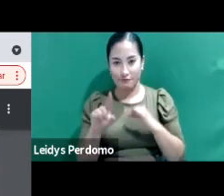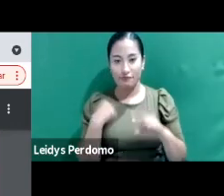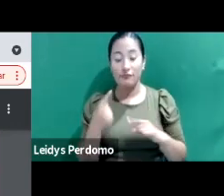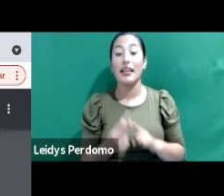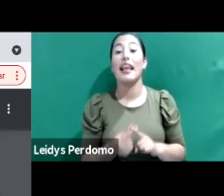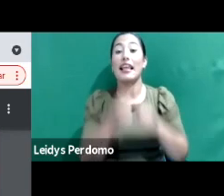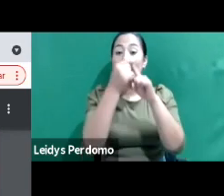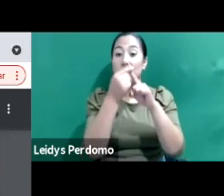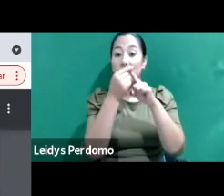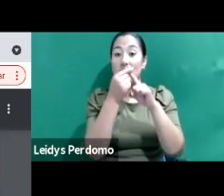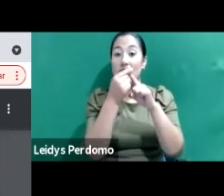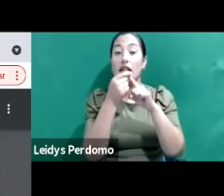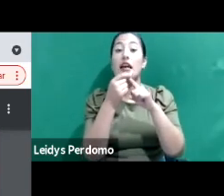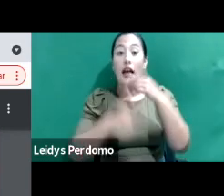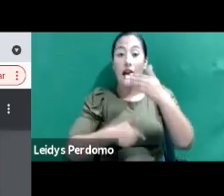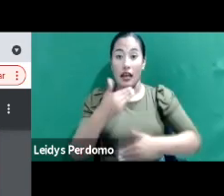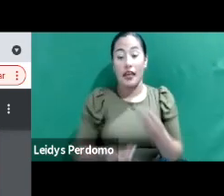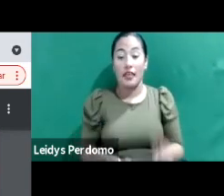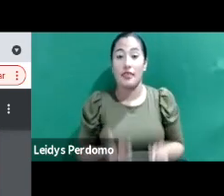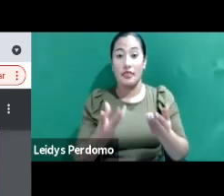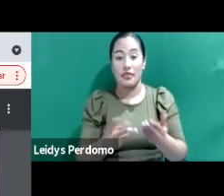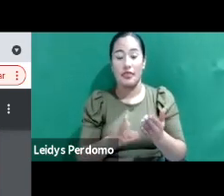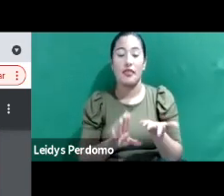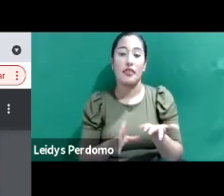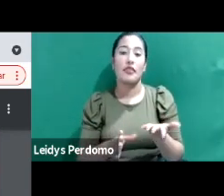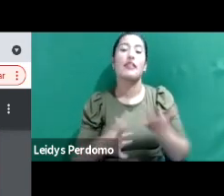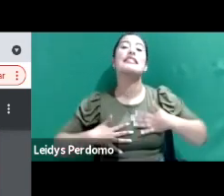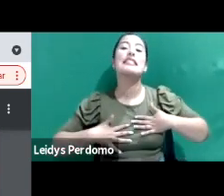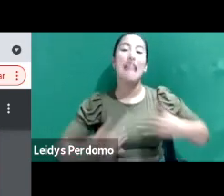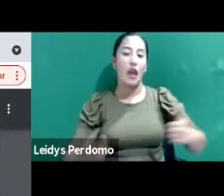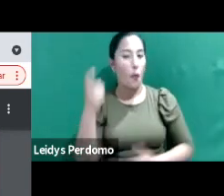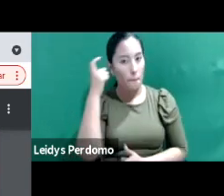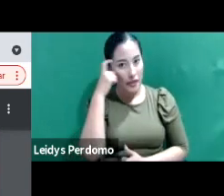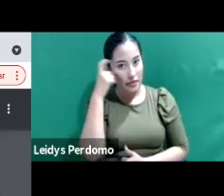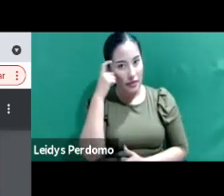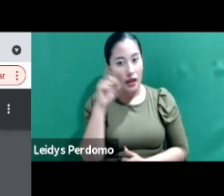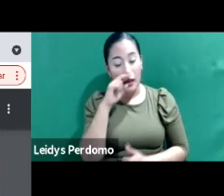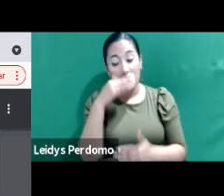especialización está en pro del bienestar de la salud mental y el bienestar de los niños